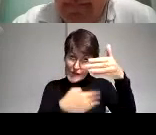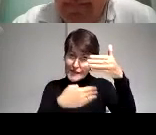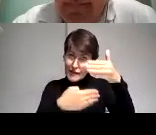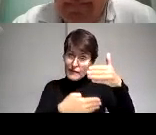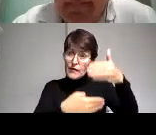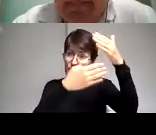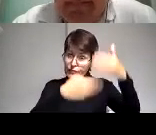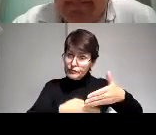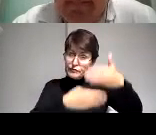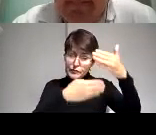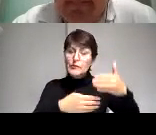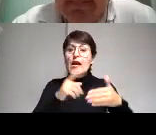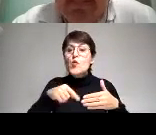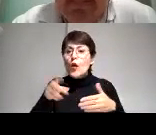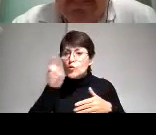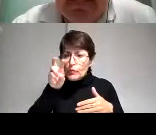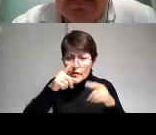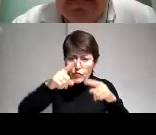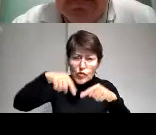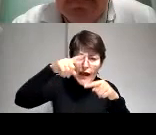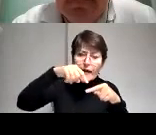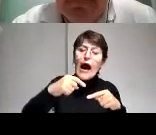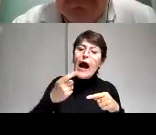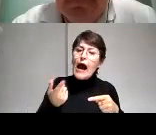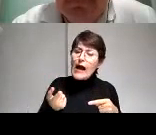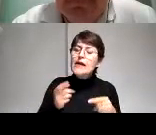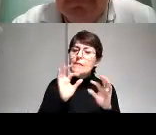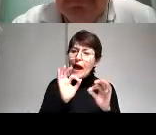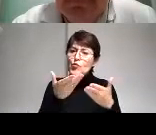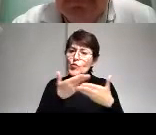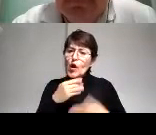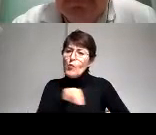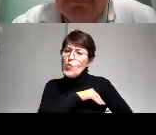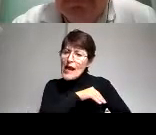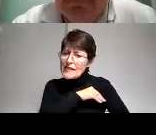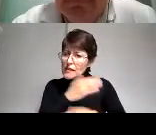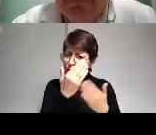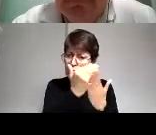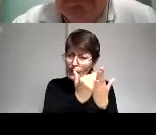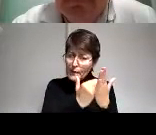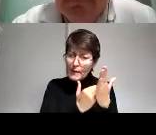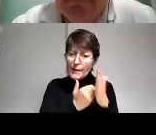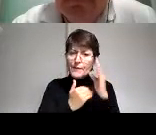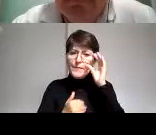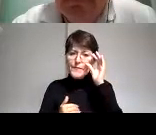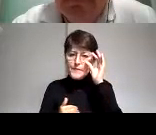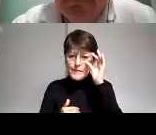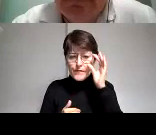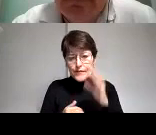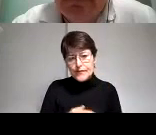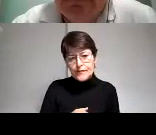un webinario y que, bueno, que sea una especie de archivo. Entonces, mientras tanto, porque al final hace falta un poco